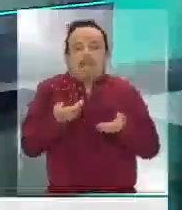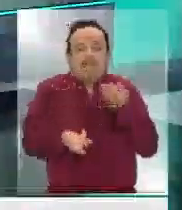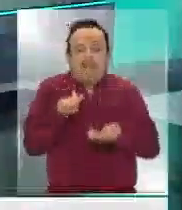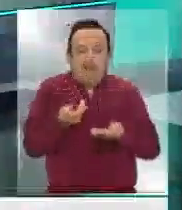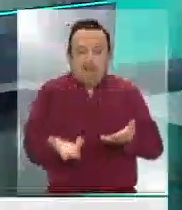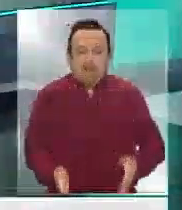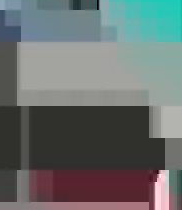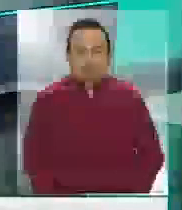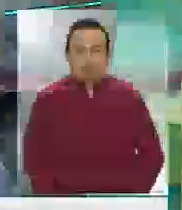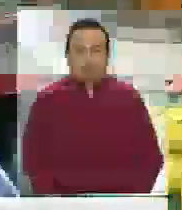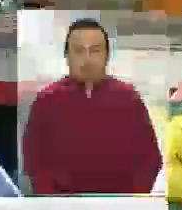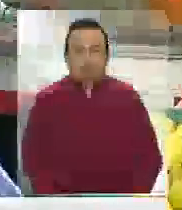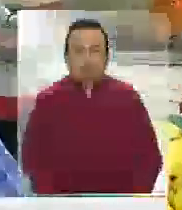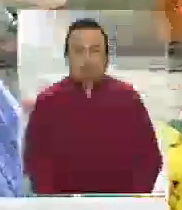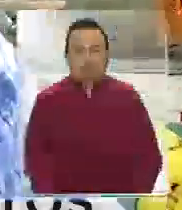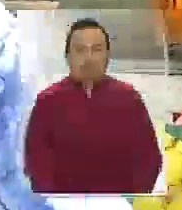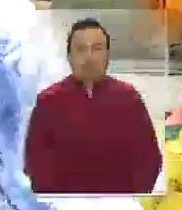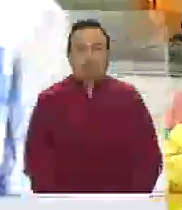María Silva.